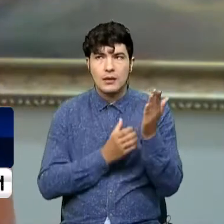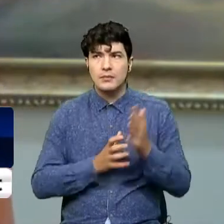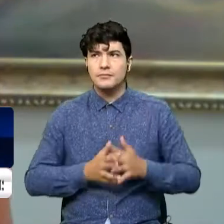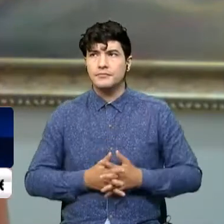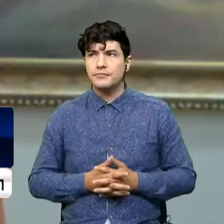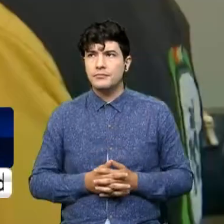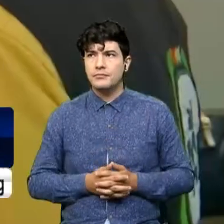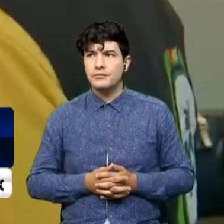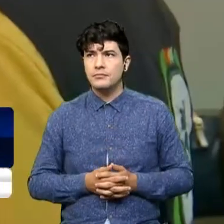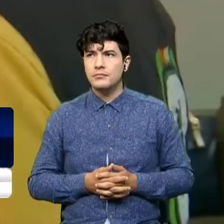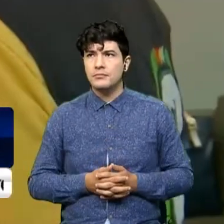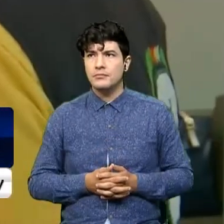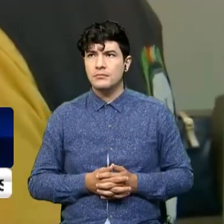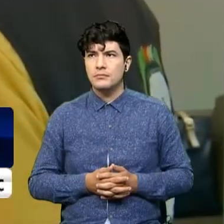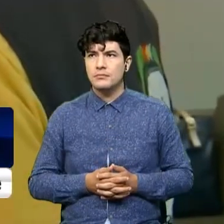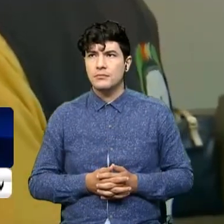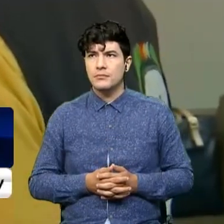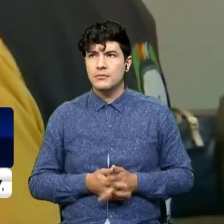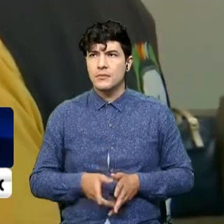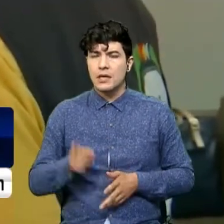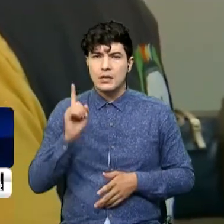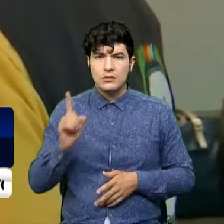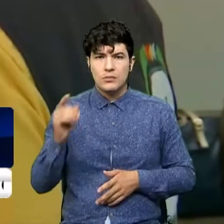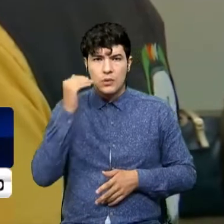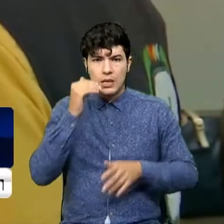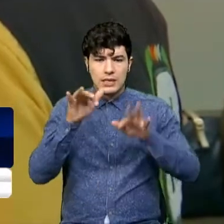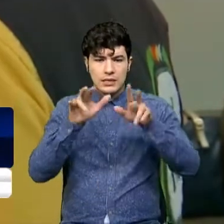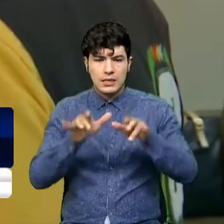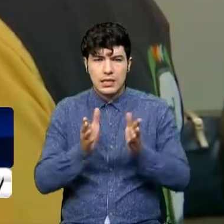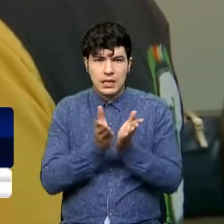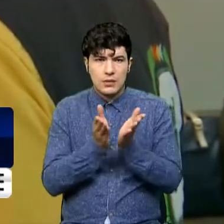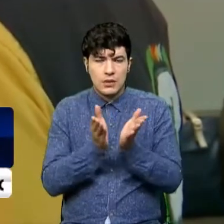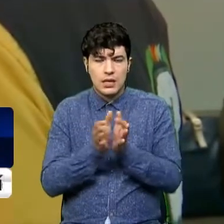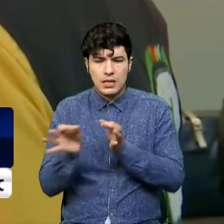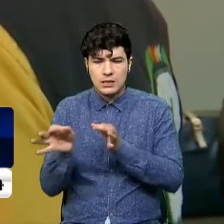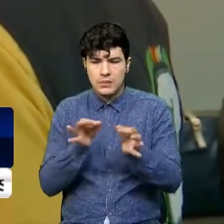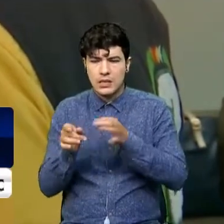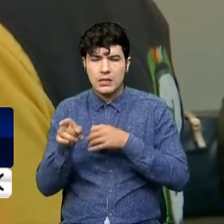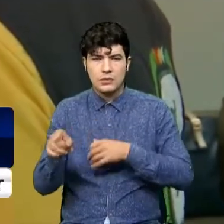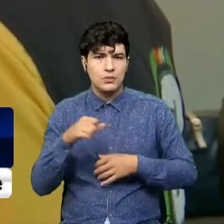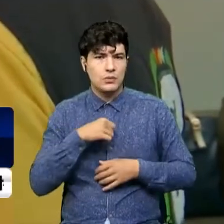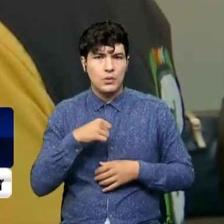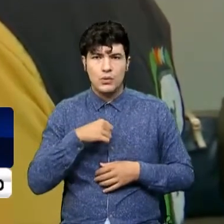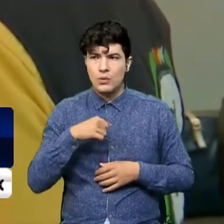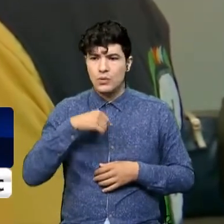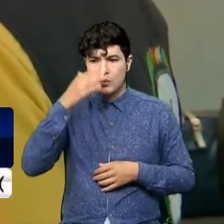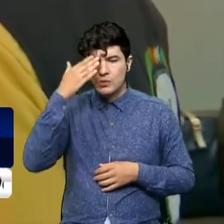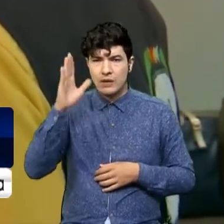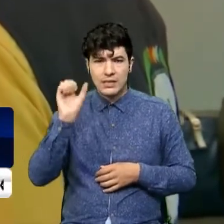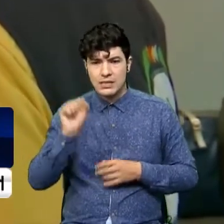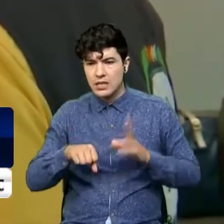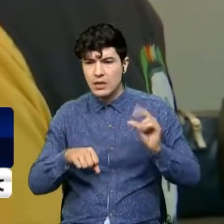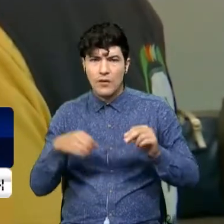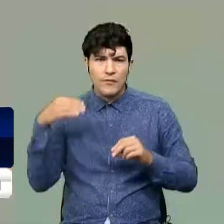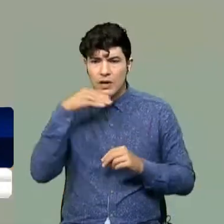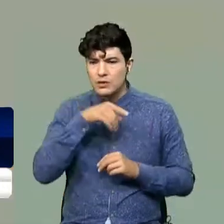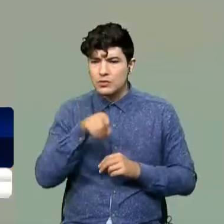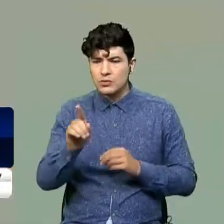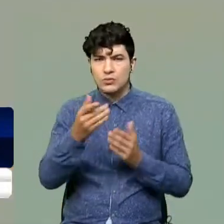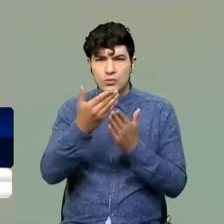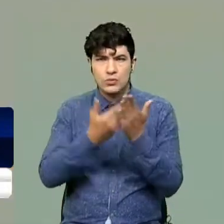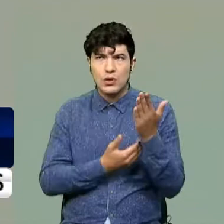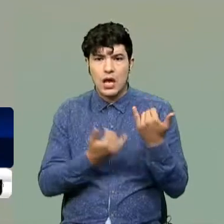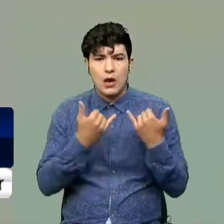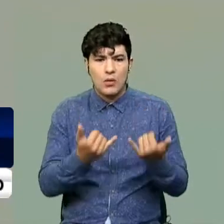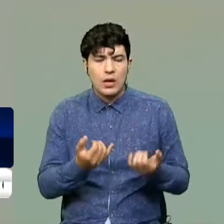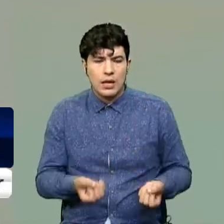para la selección. La secretaria de Educación explicó que al no tener certeza de la falsedad del documento, se